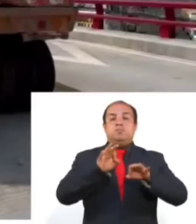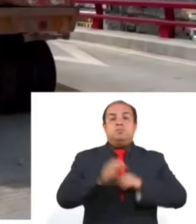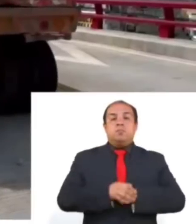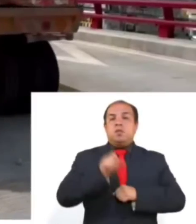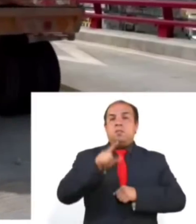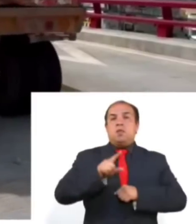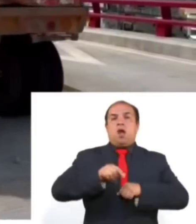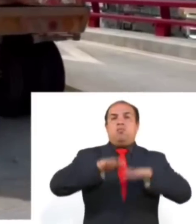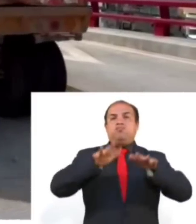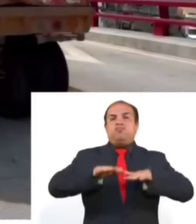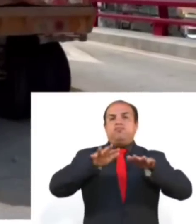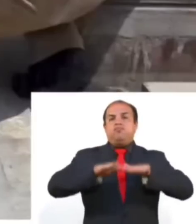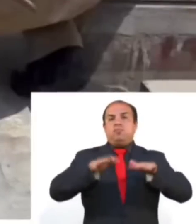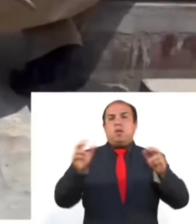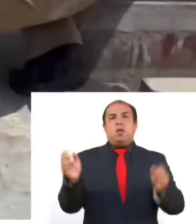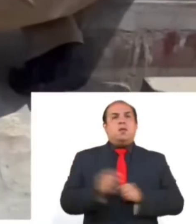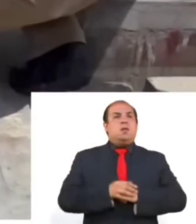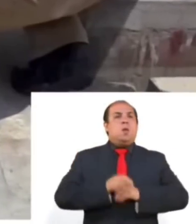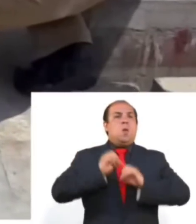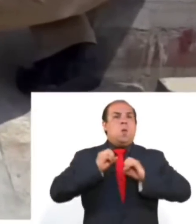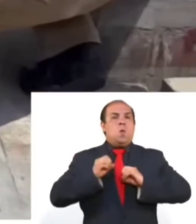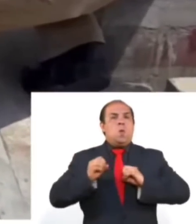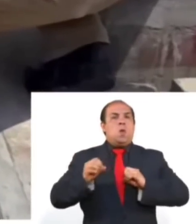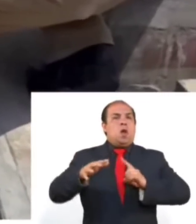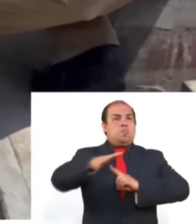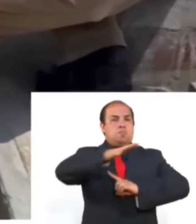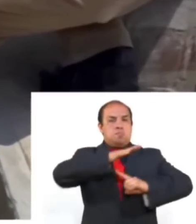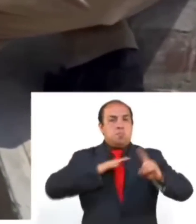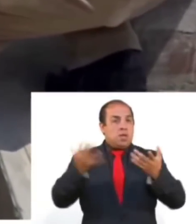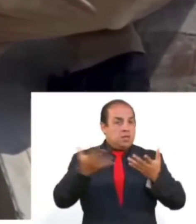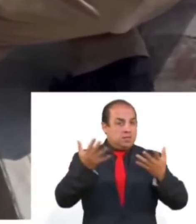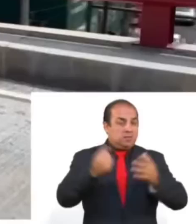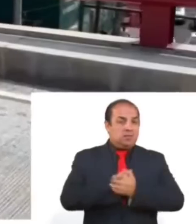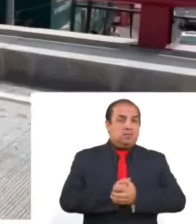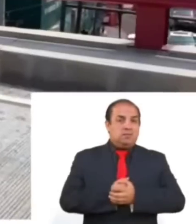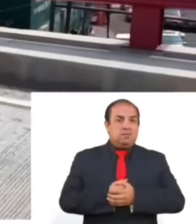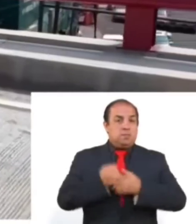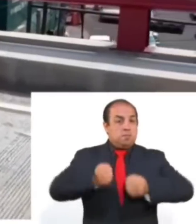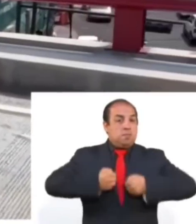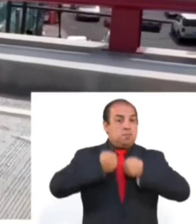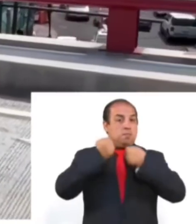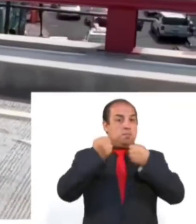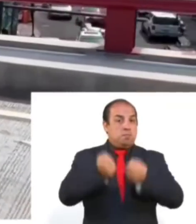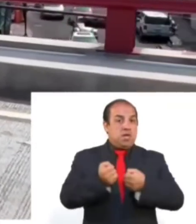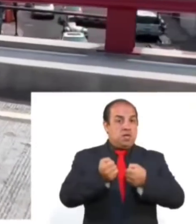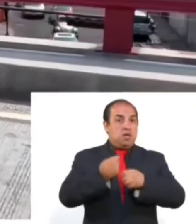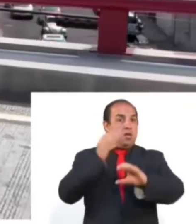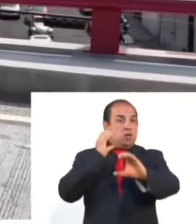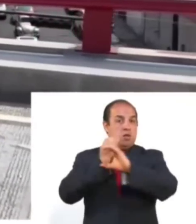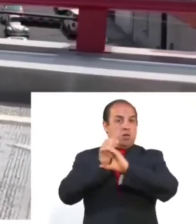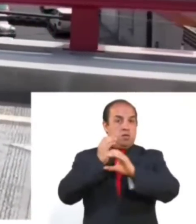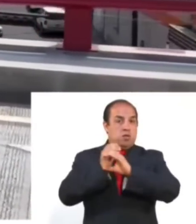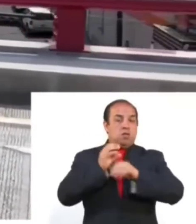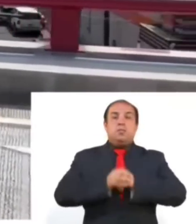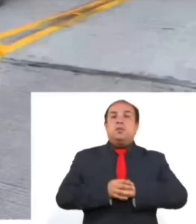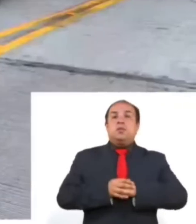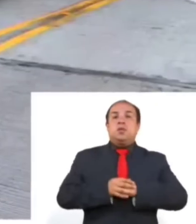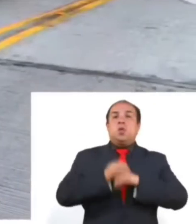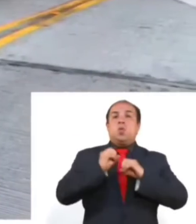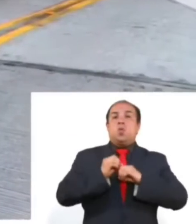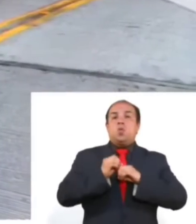y de vibración ambiental que se hicieron para confirmar que los modelos con los que se diseña